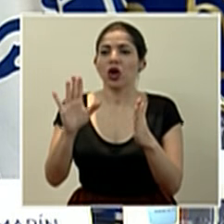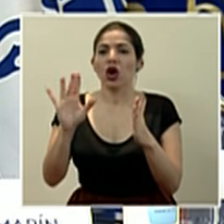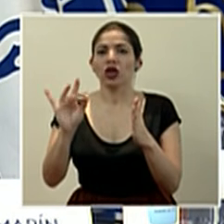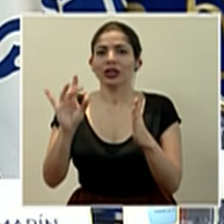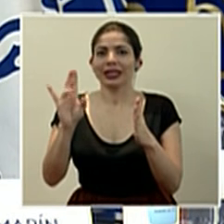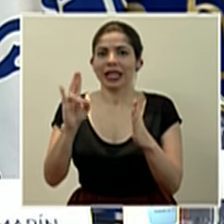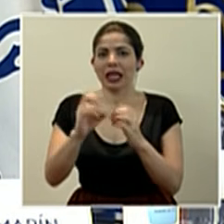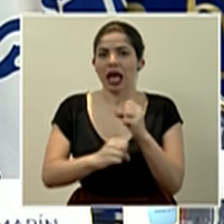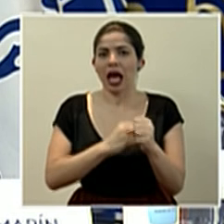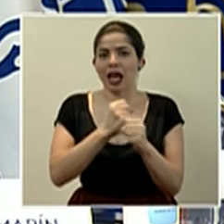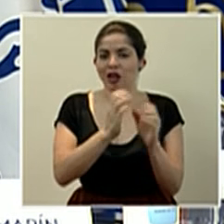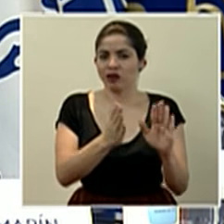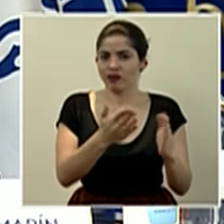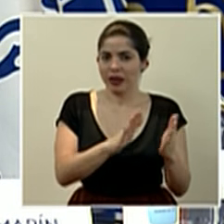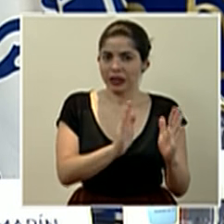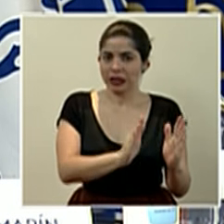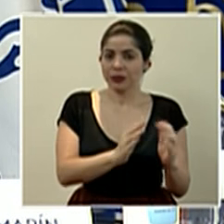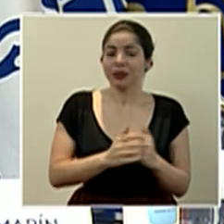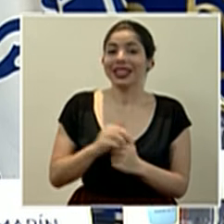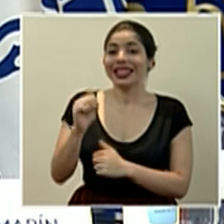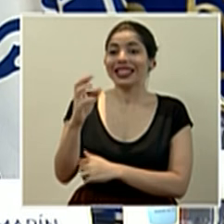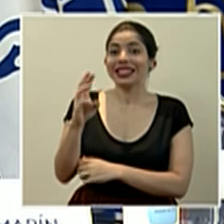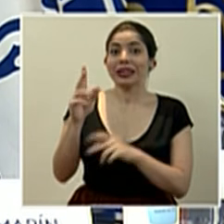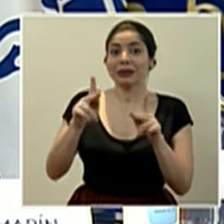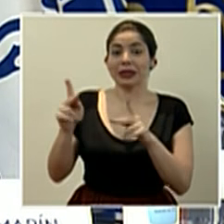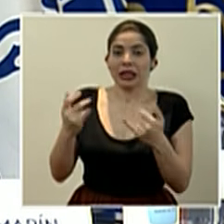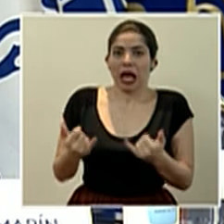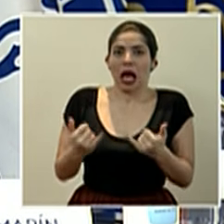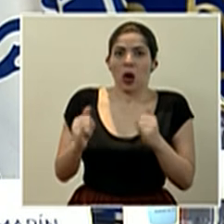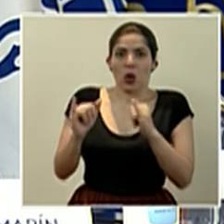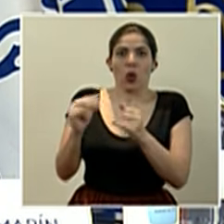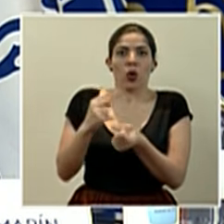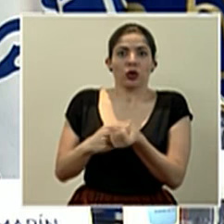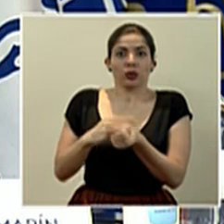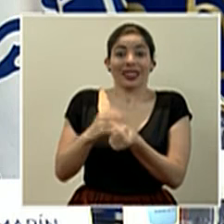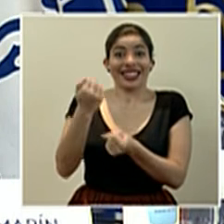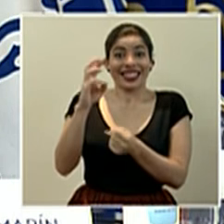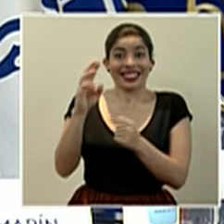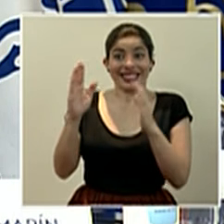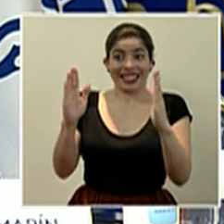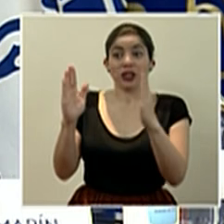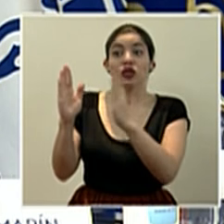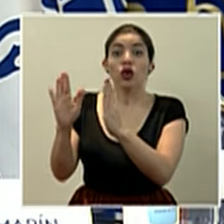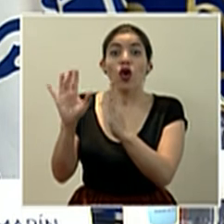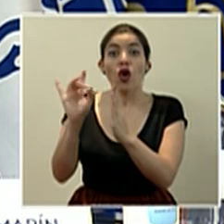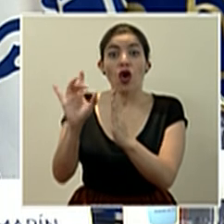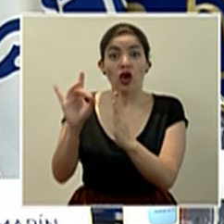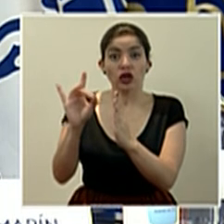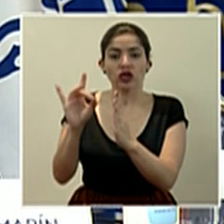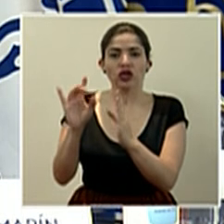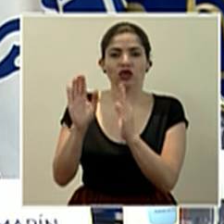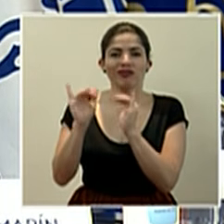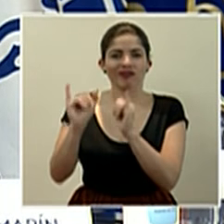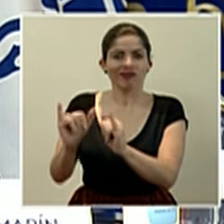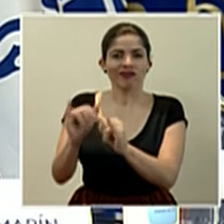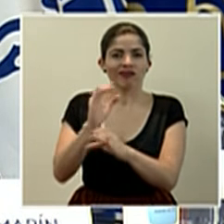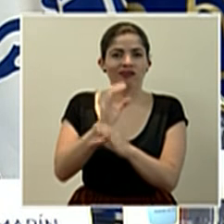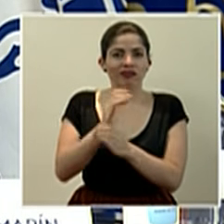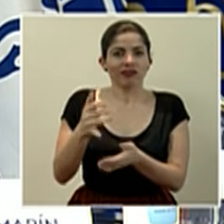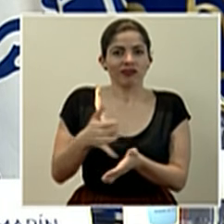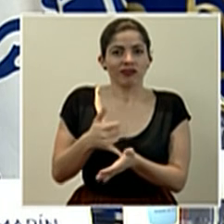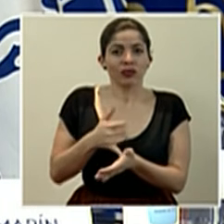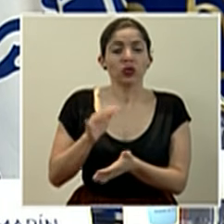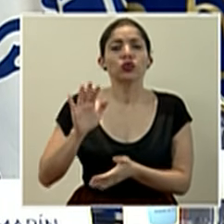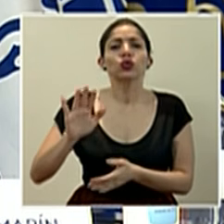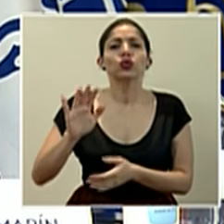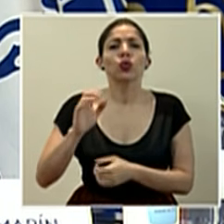años. 16 personas se encuentran hospitalizadas en este momento, de las cuales 8 de ellas se encuentran en cuidados intensivos con un rango de